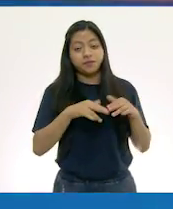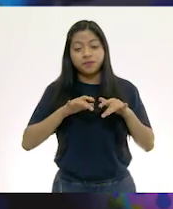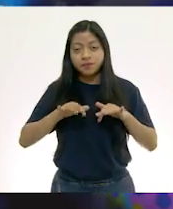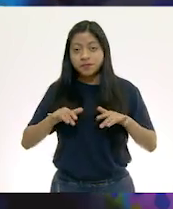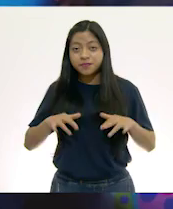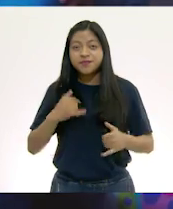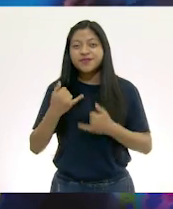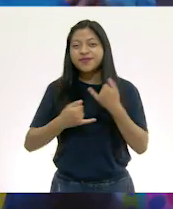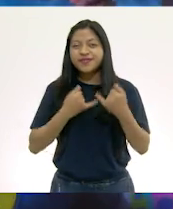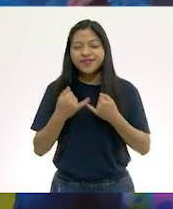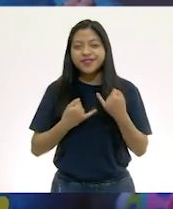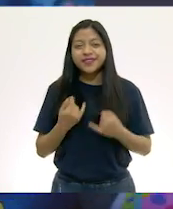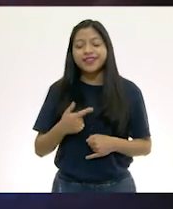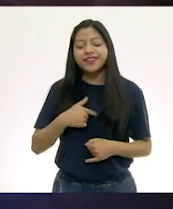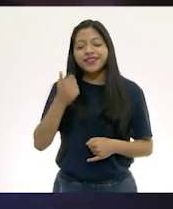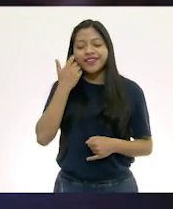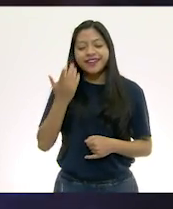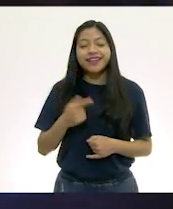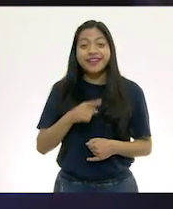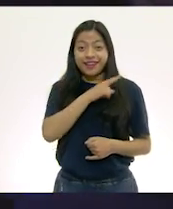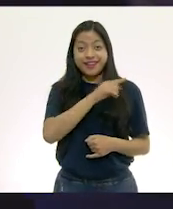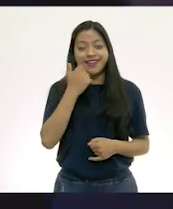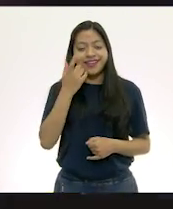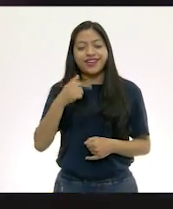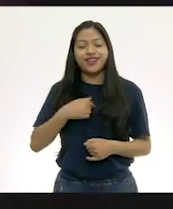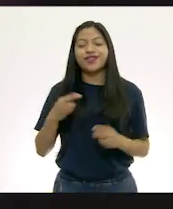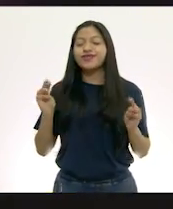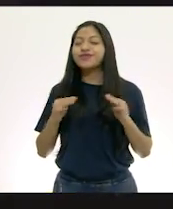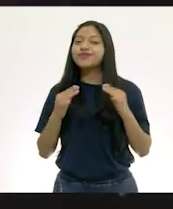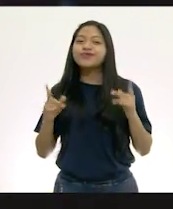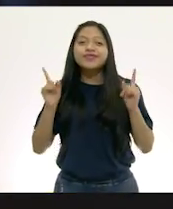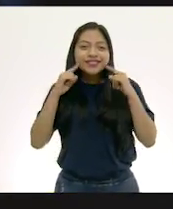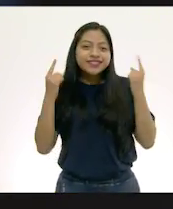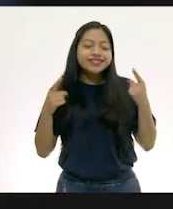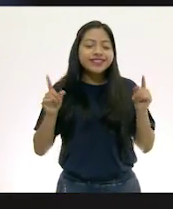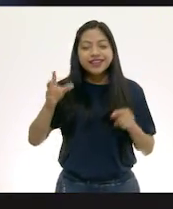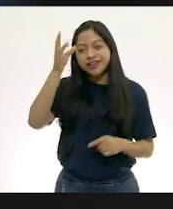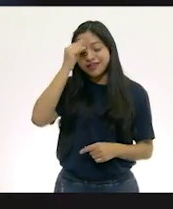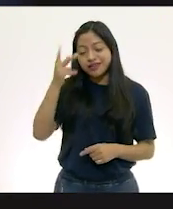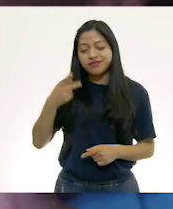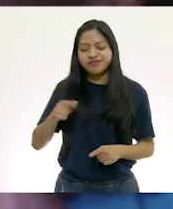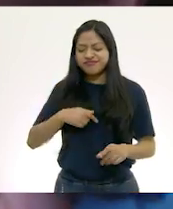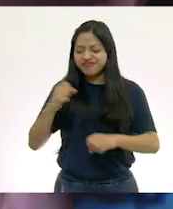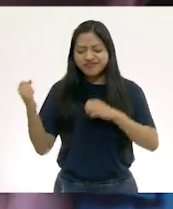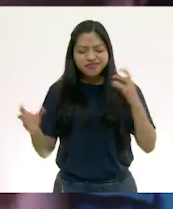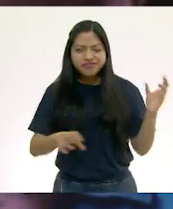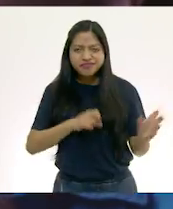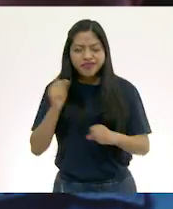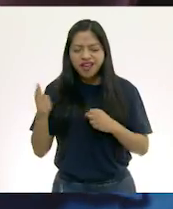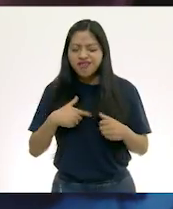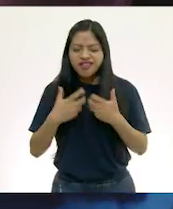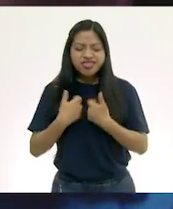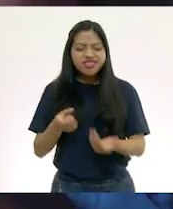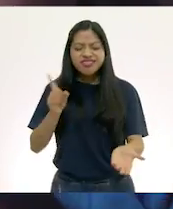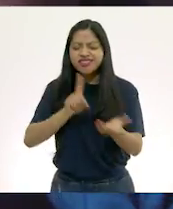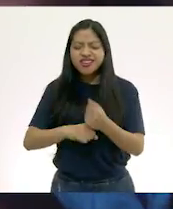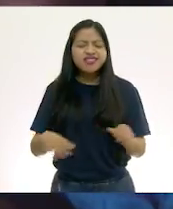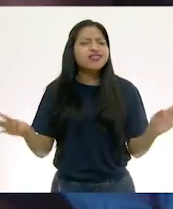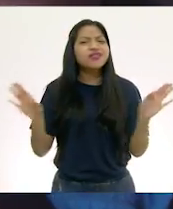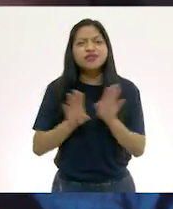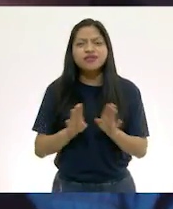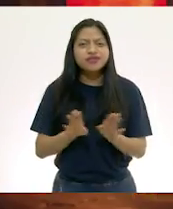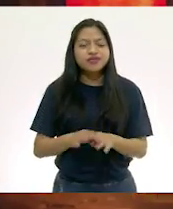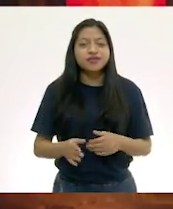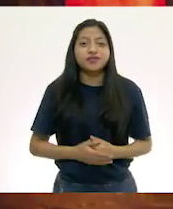con todas las ganas de estimular mi pasión por la música, aunque la verdad yo preferí desarmarlo para entender cómo es que funcionaba por